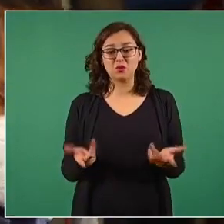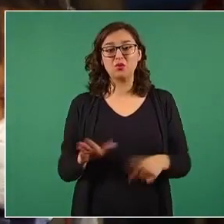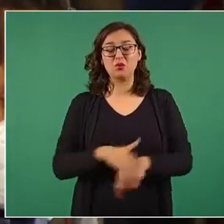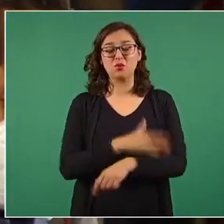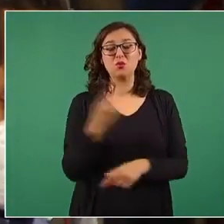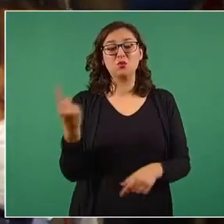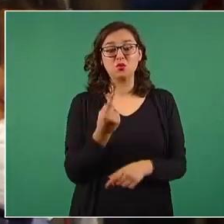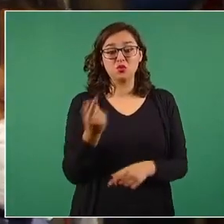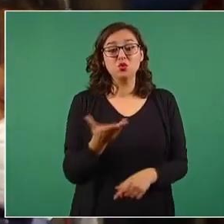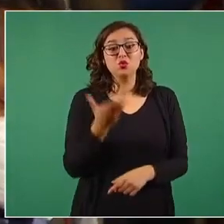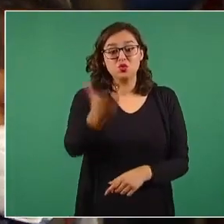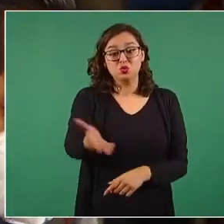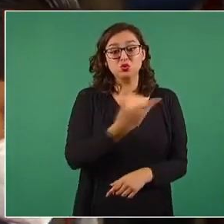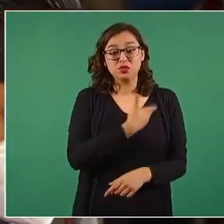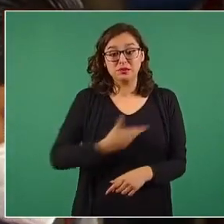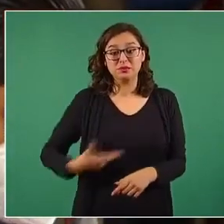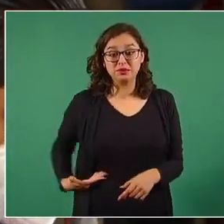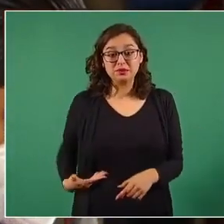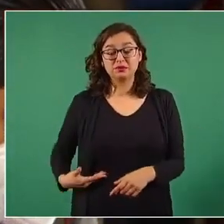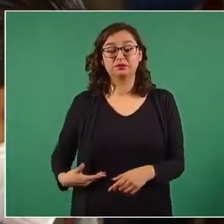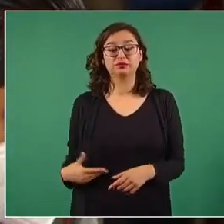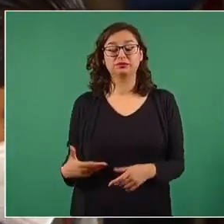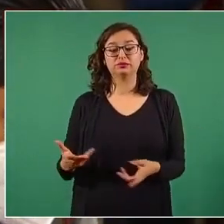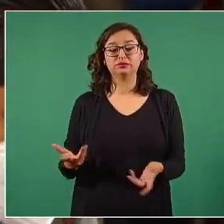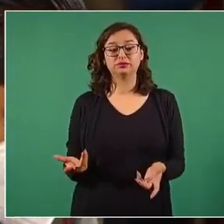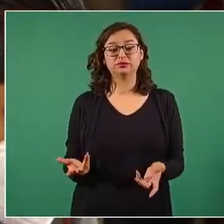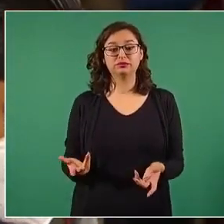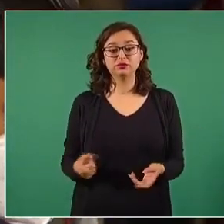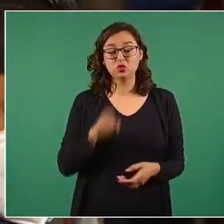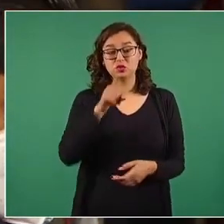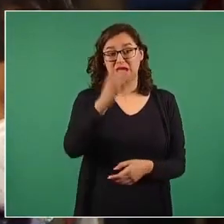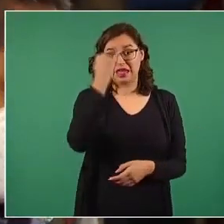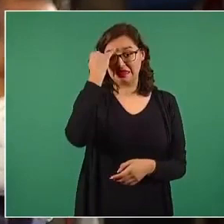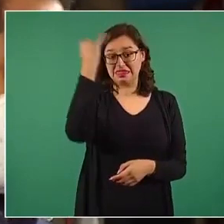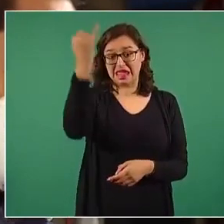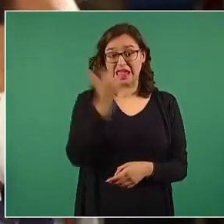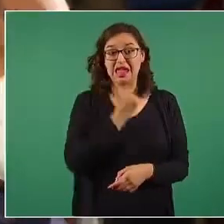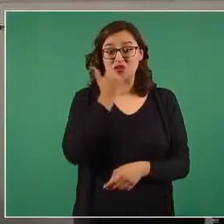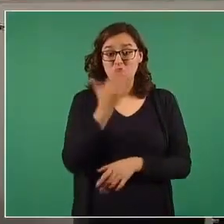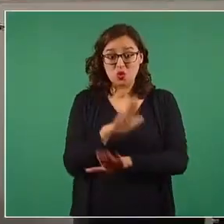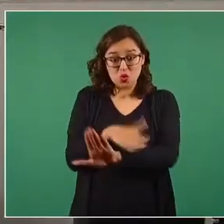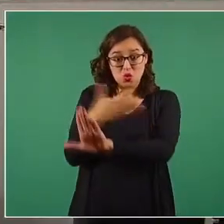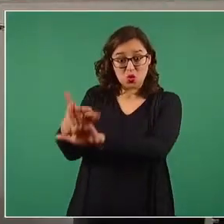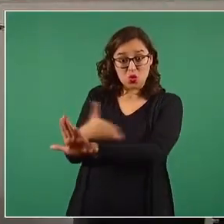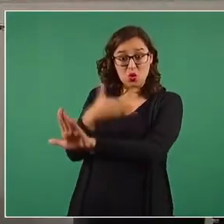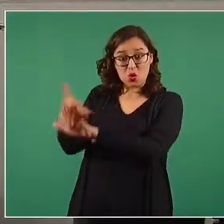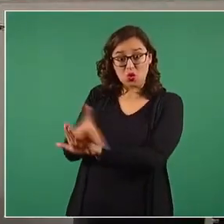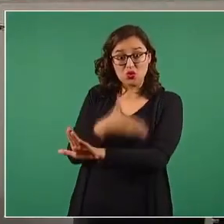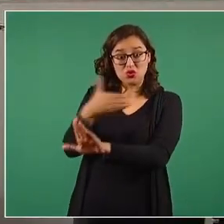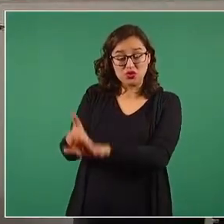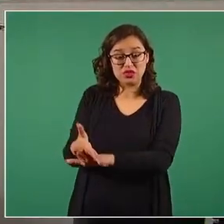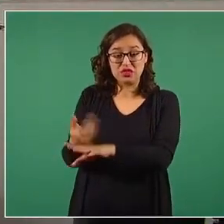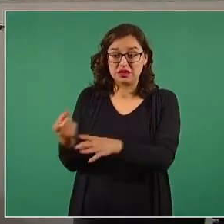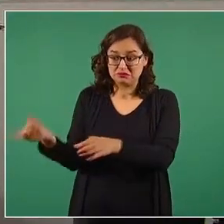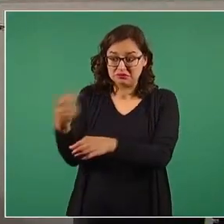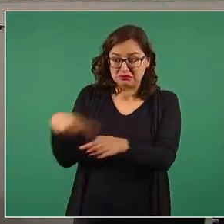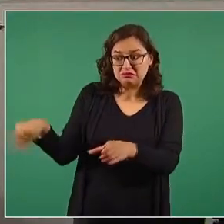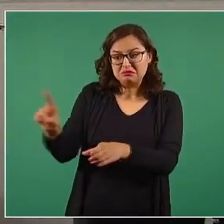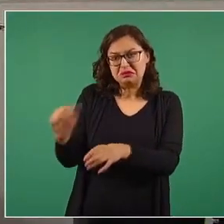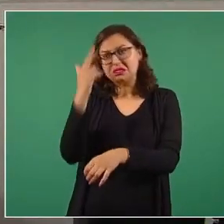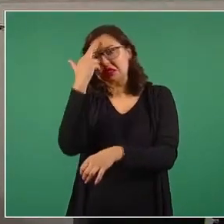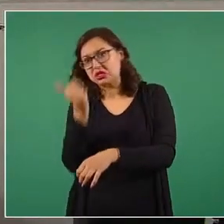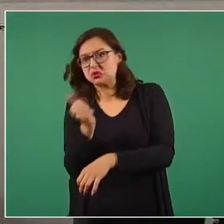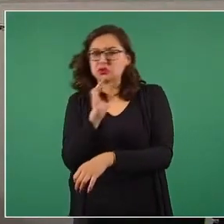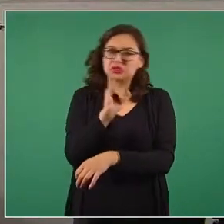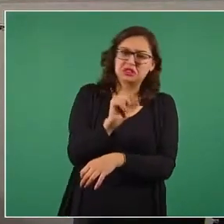estigmatiza, usted es el presidente, si usted estigmatiza a unos con razón o sin